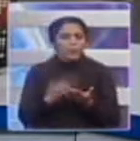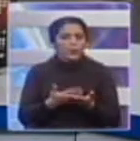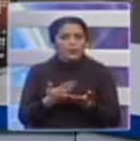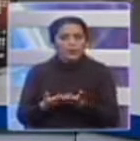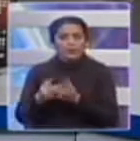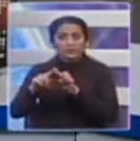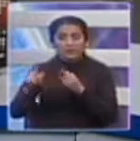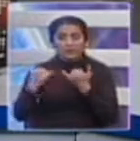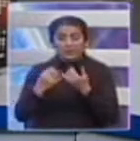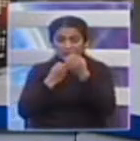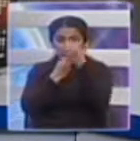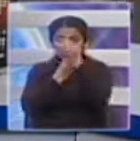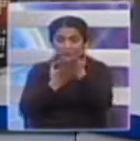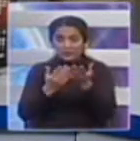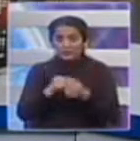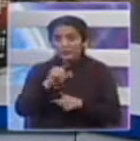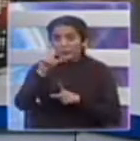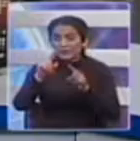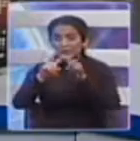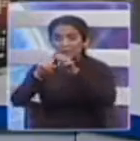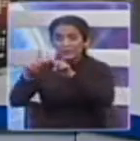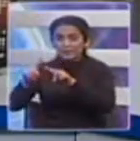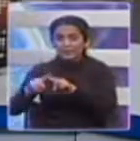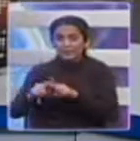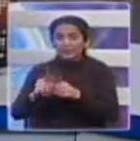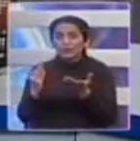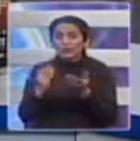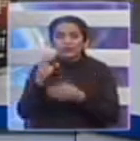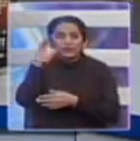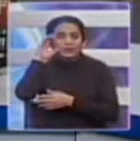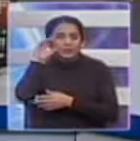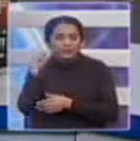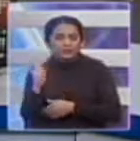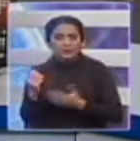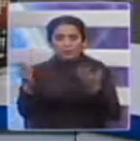actividades cumplidas por diferentes actores políticos en Cuenca y Guayaquil.